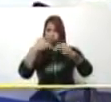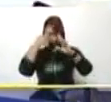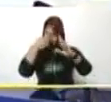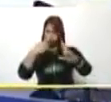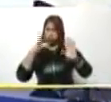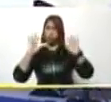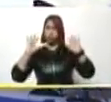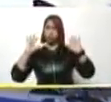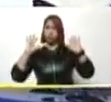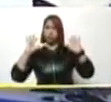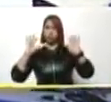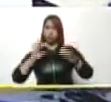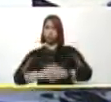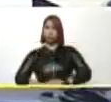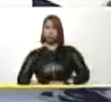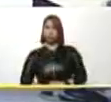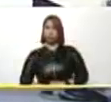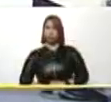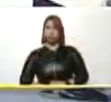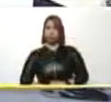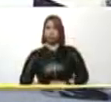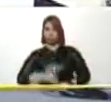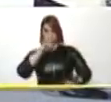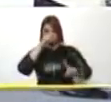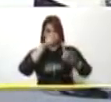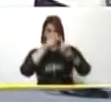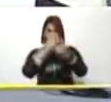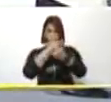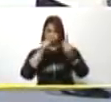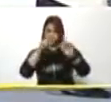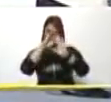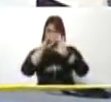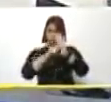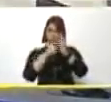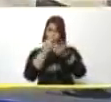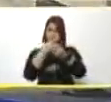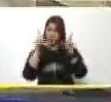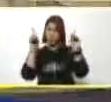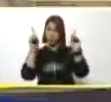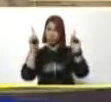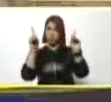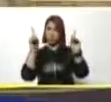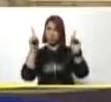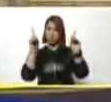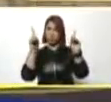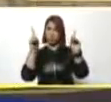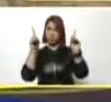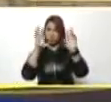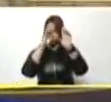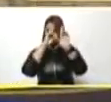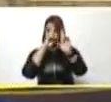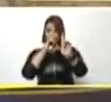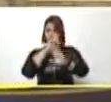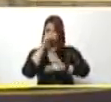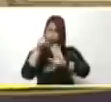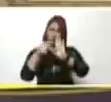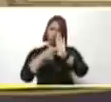respetamos. En el marco de la libertad, la constitución y la democracia. Respeto